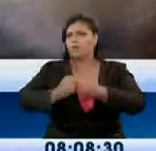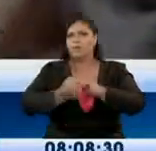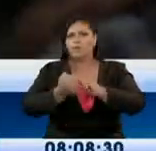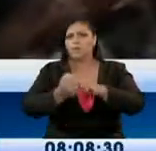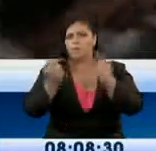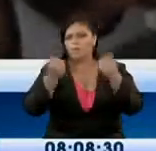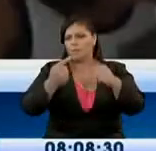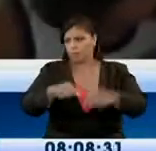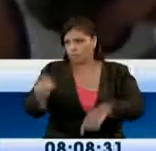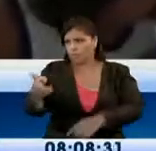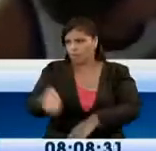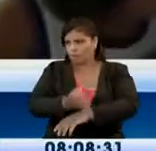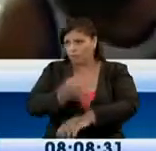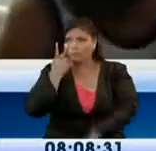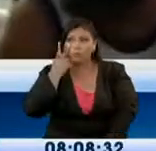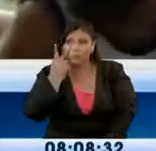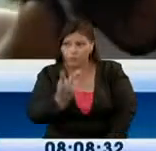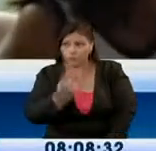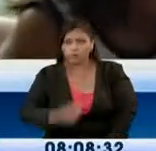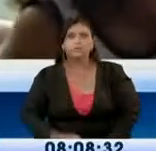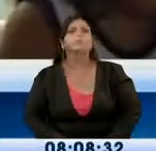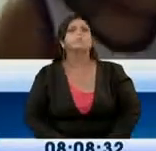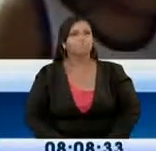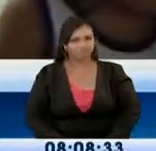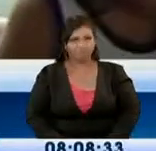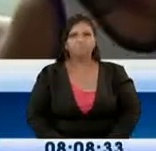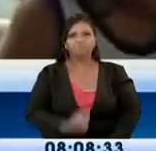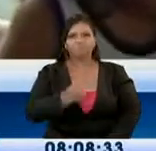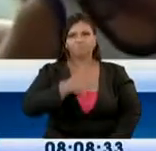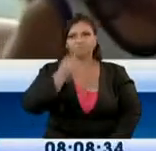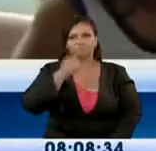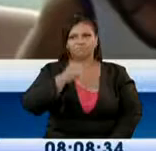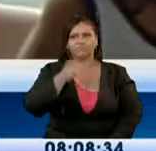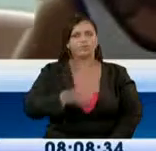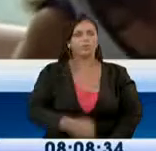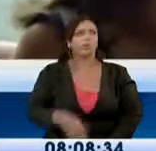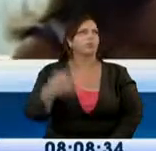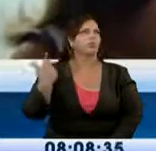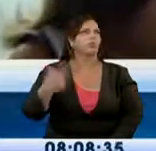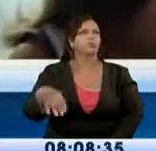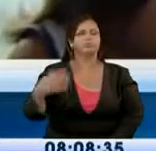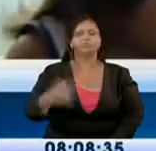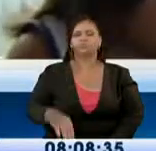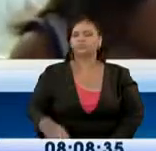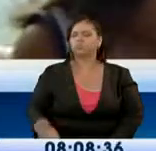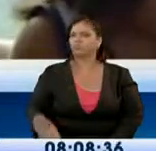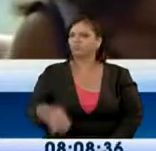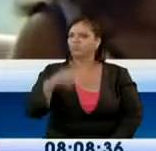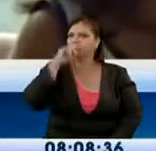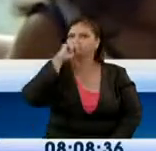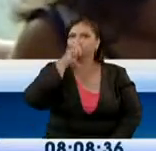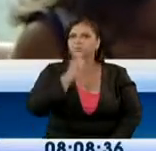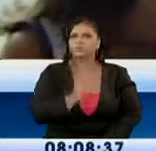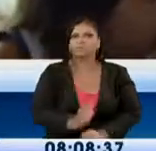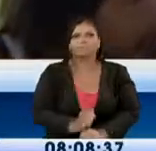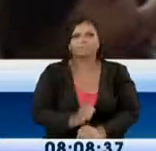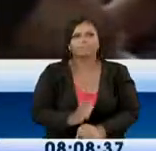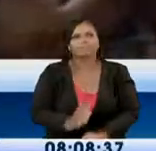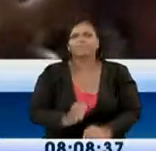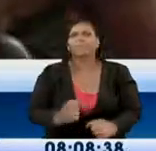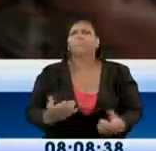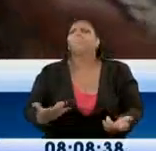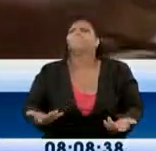una ocasión yo estuve, vine a coger la metro y había, pero se dicen horrores. Horrores, sí, es verdad. ¿Qué ha visto